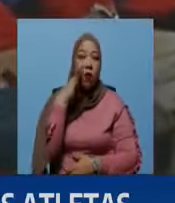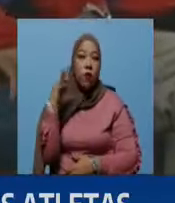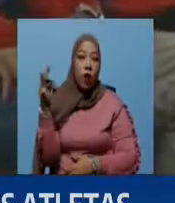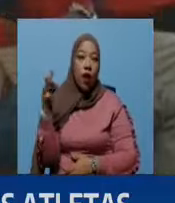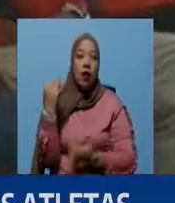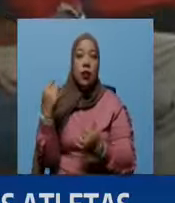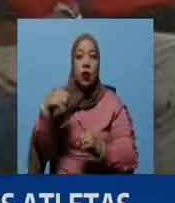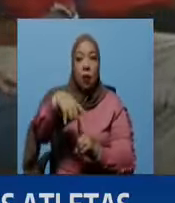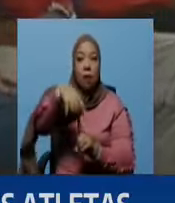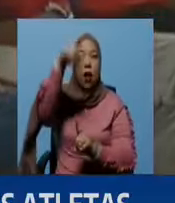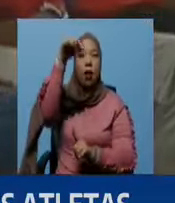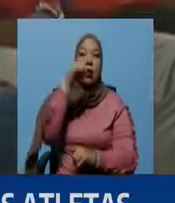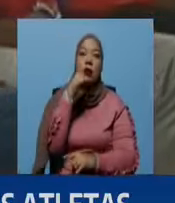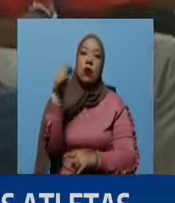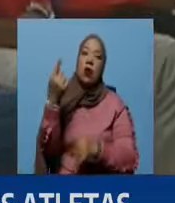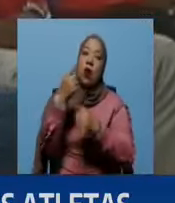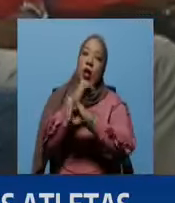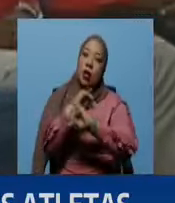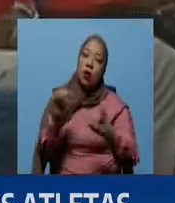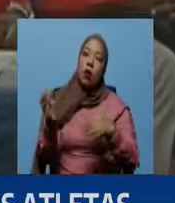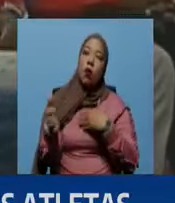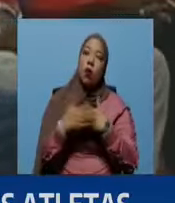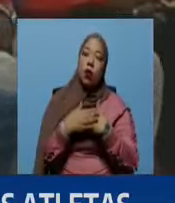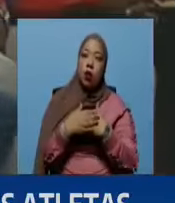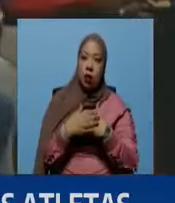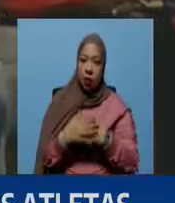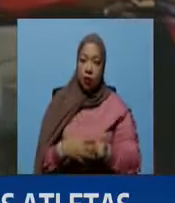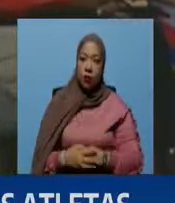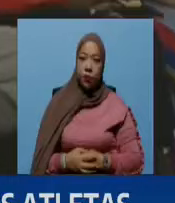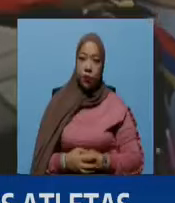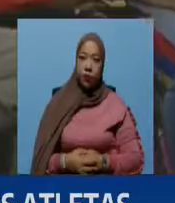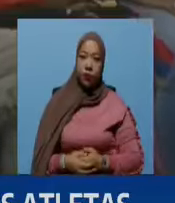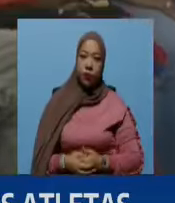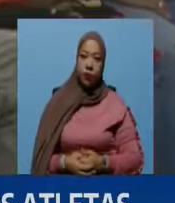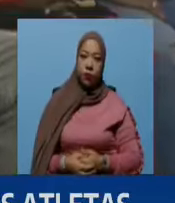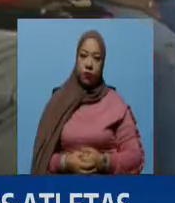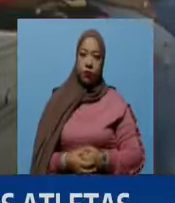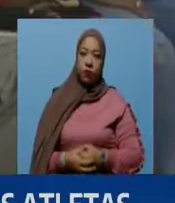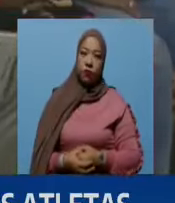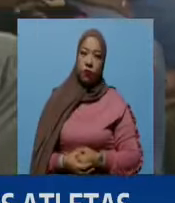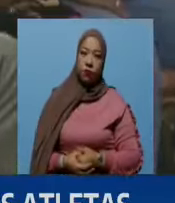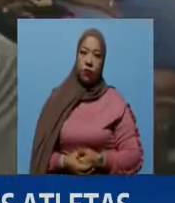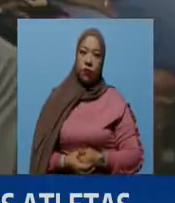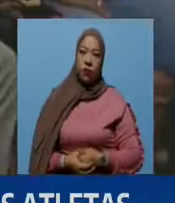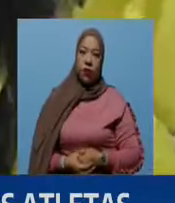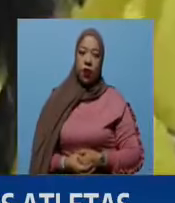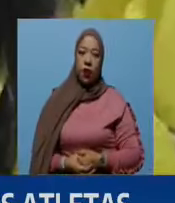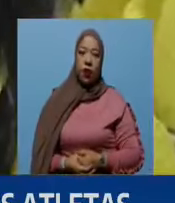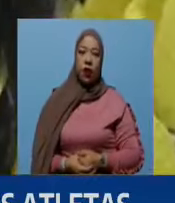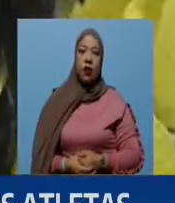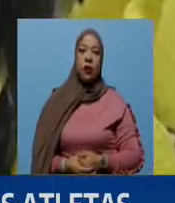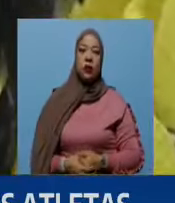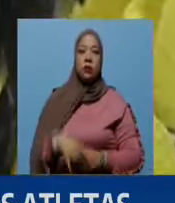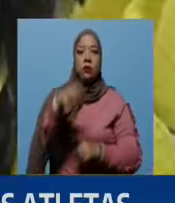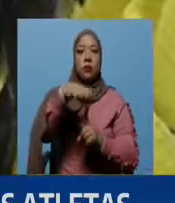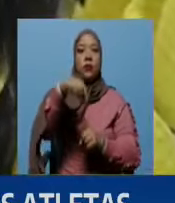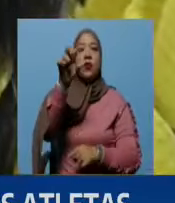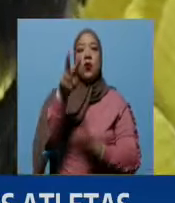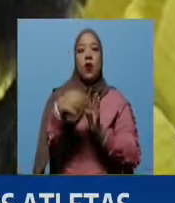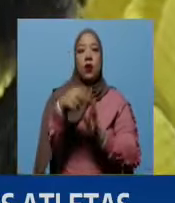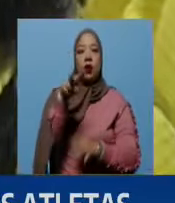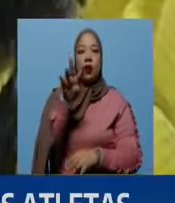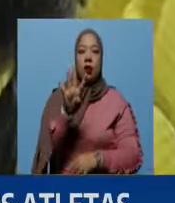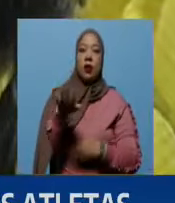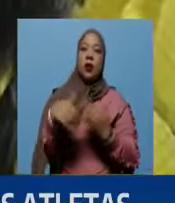se completa y se cierra el Olímpico París